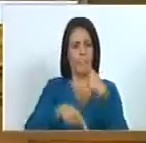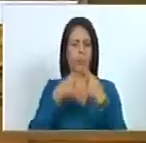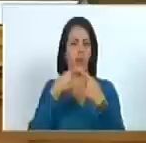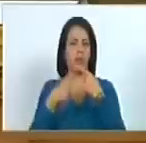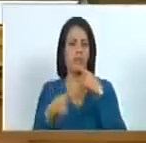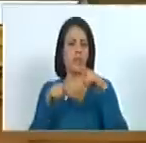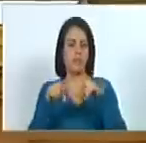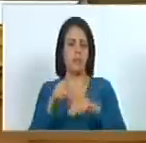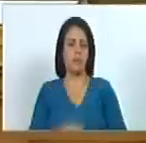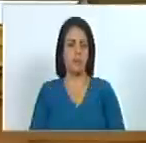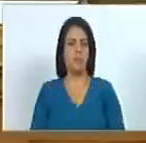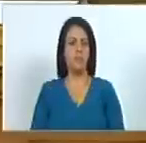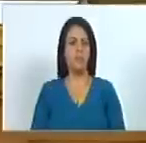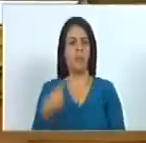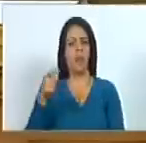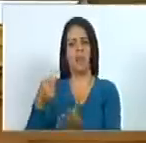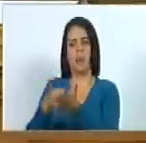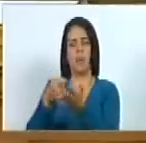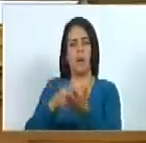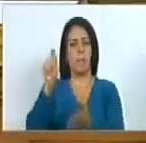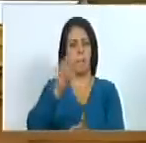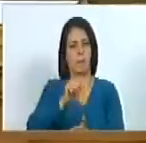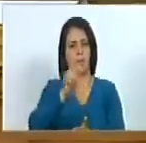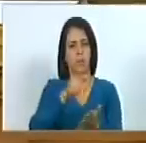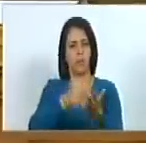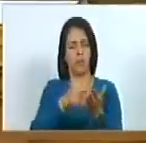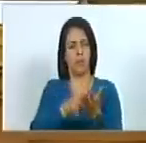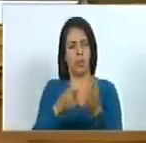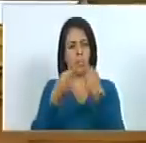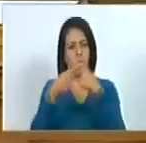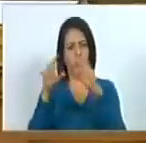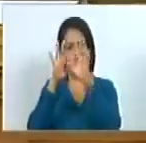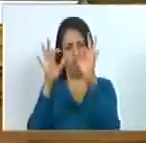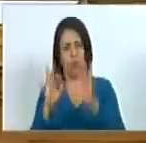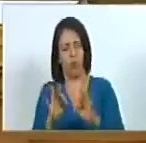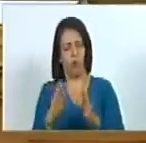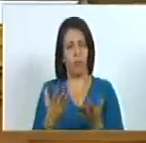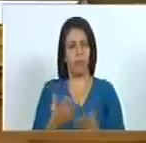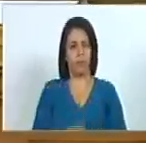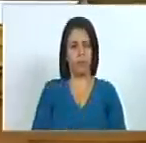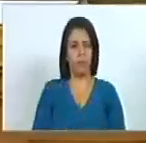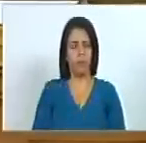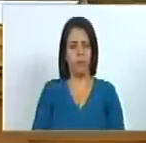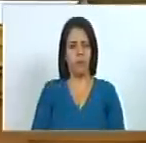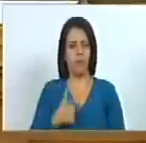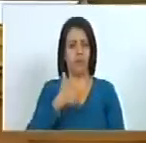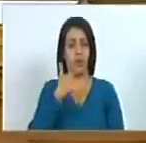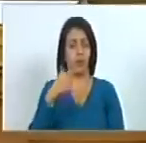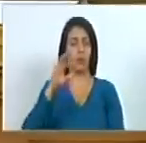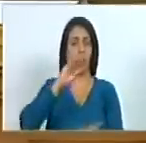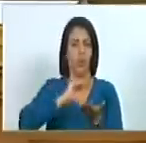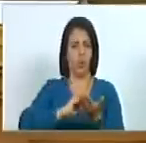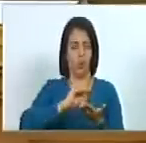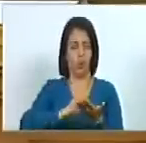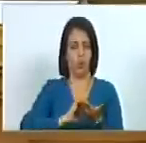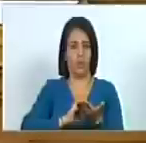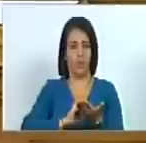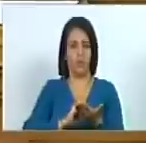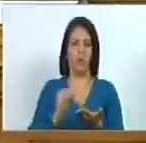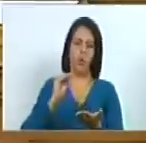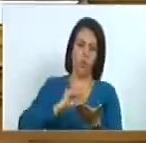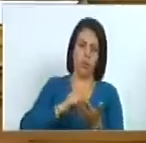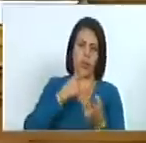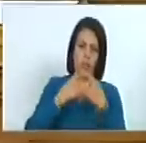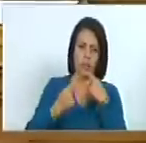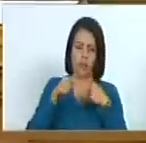decir que hay que pagar salarios de esta u otra manera al pueblo. Yo lo he dicho otras veces e insisto,